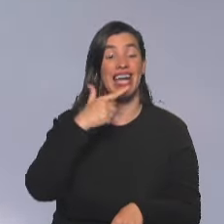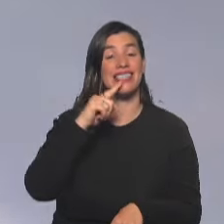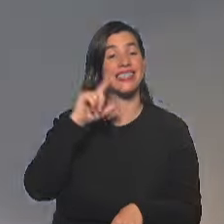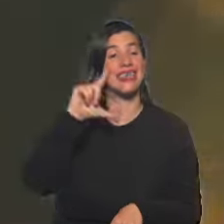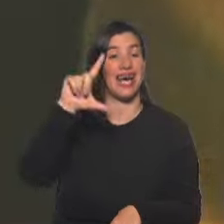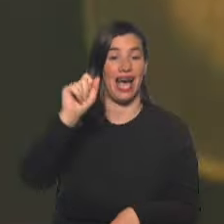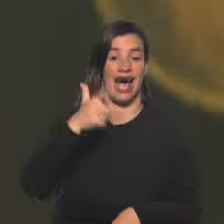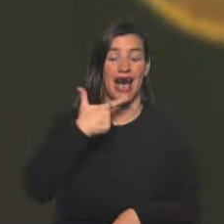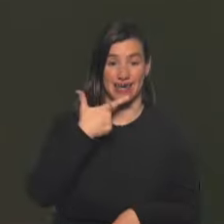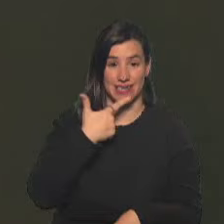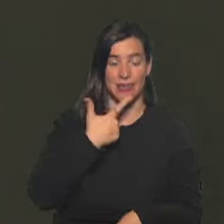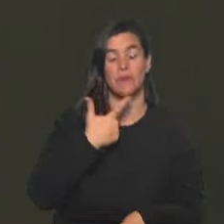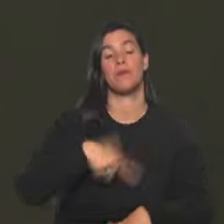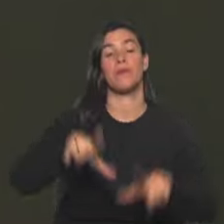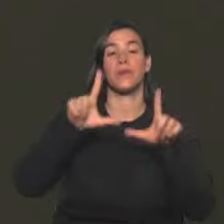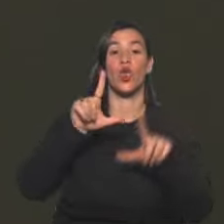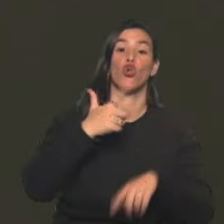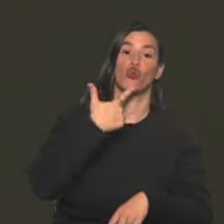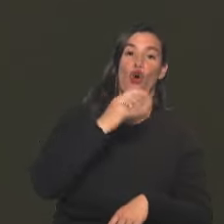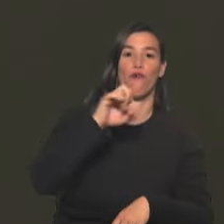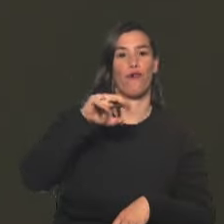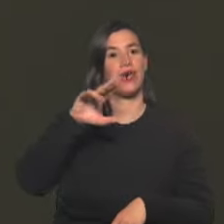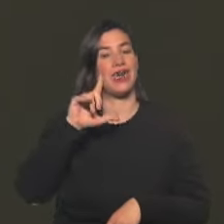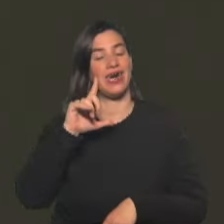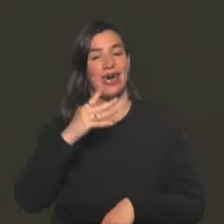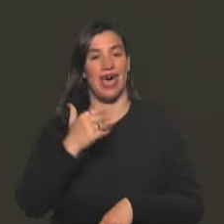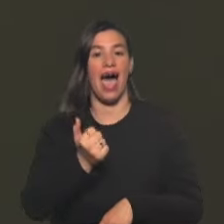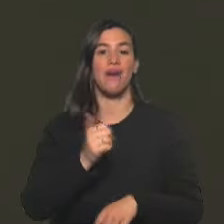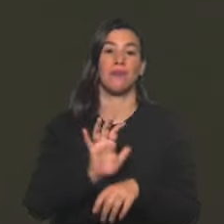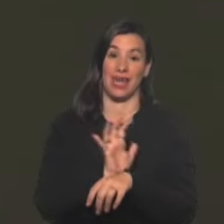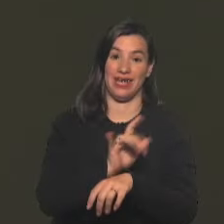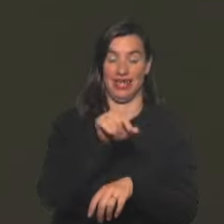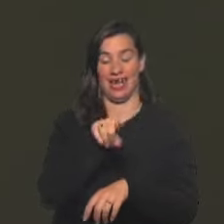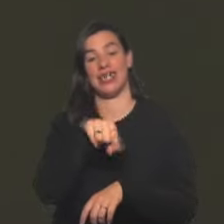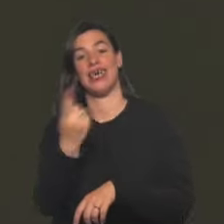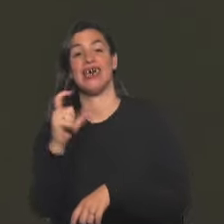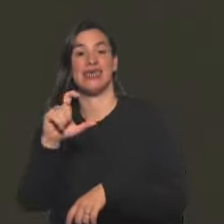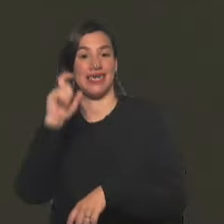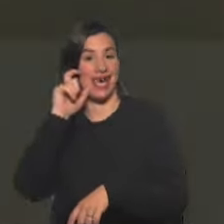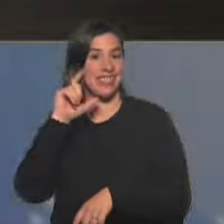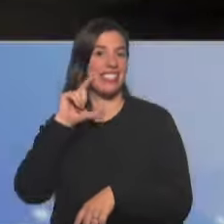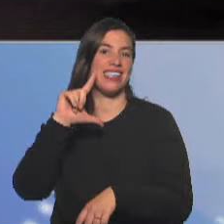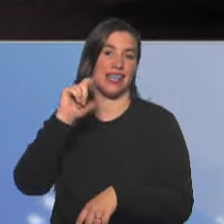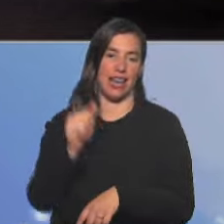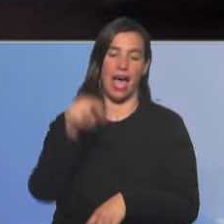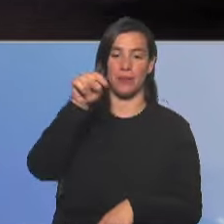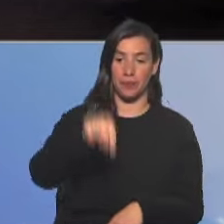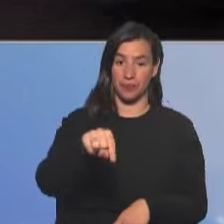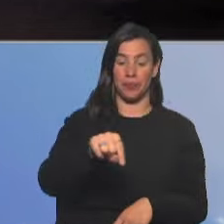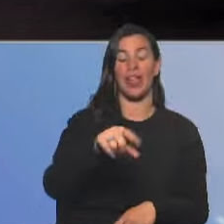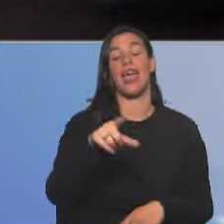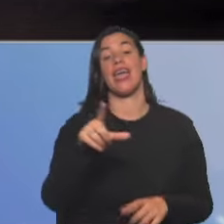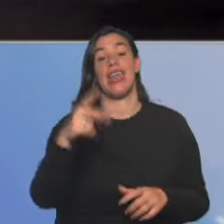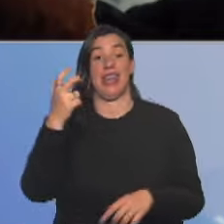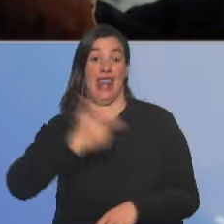y Leticia Siciliani. Llegan justamente este 30 de agosto a la pantalla de Netflix. Es justamente una